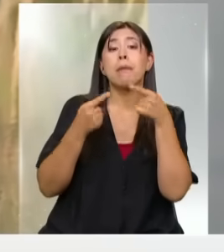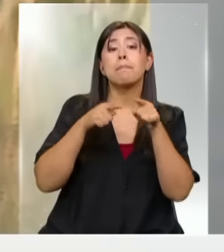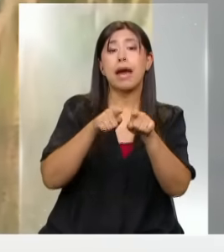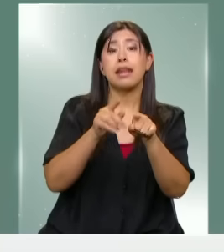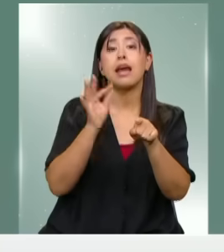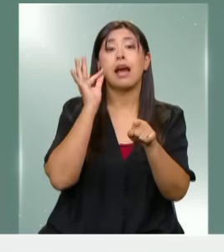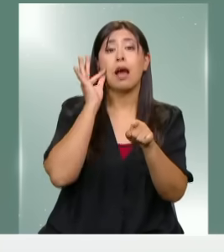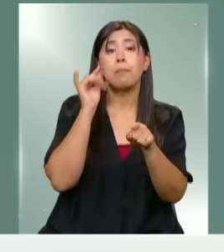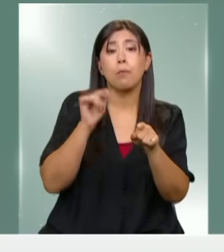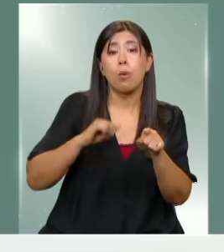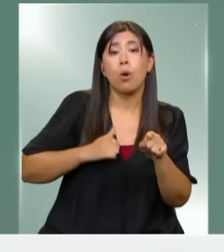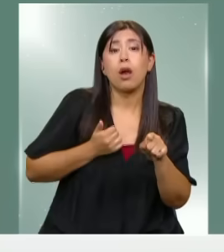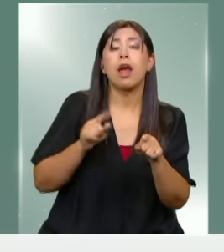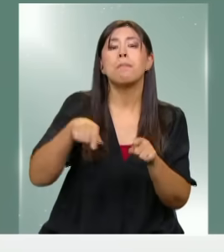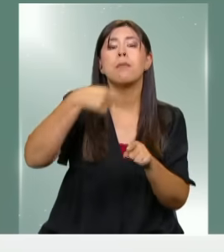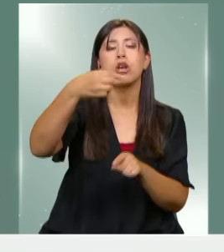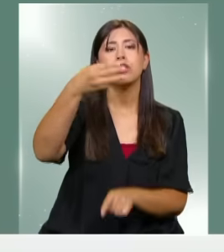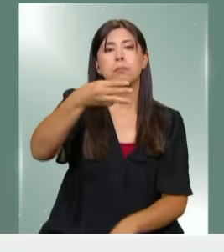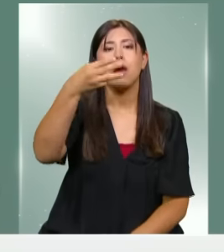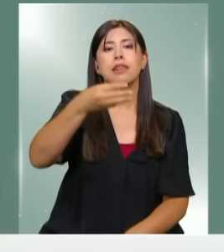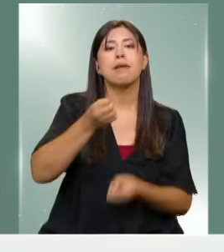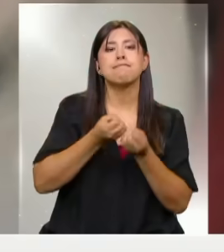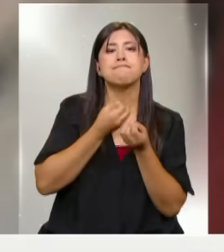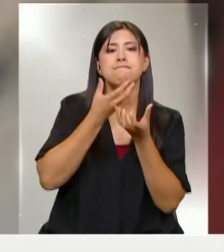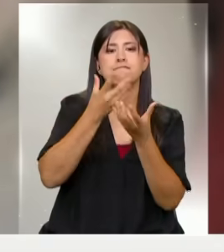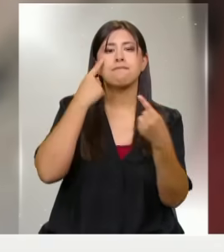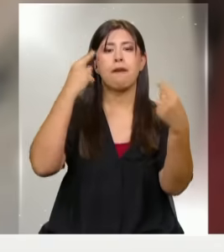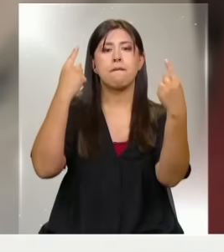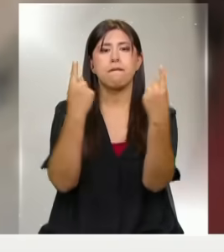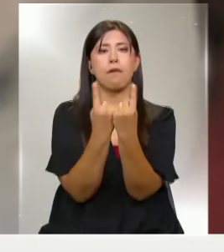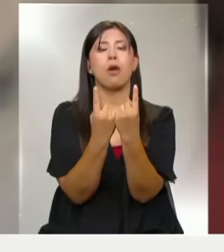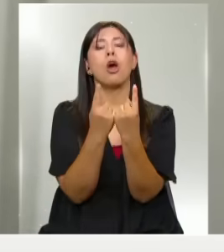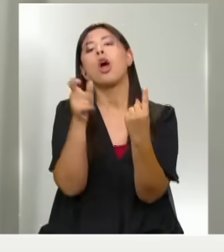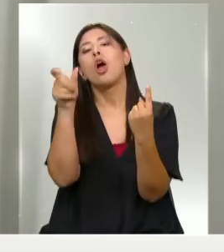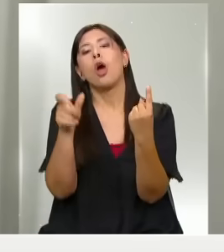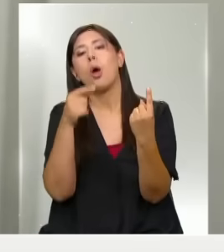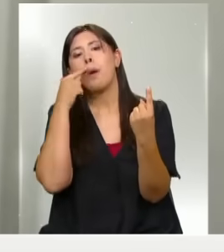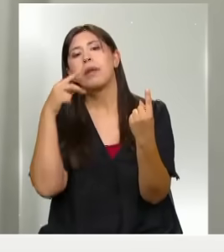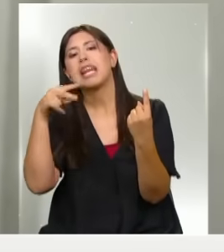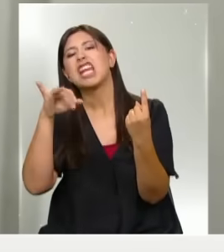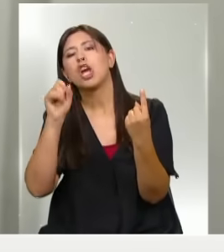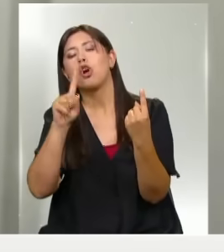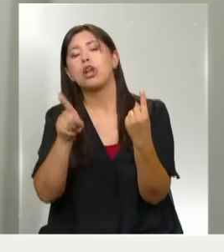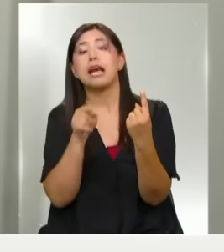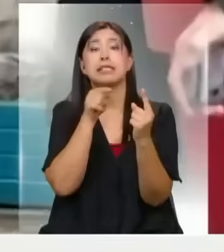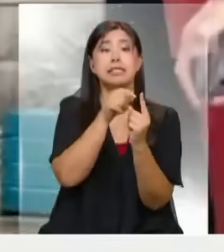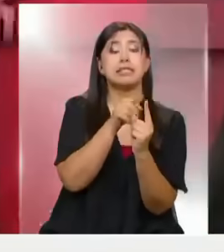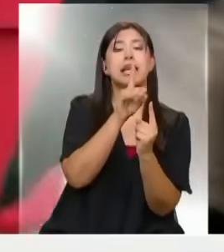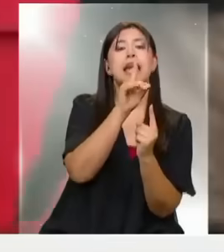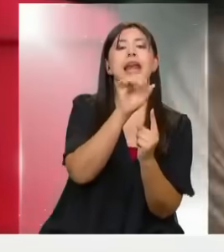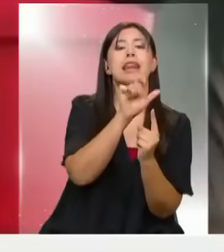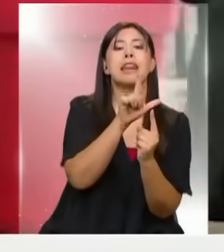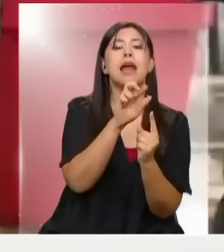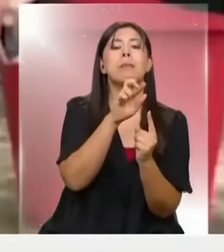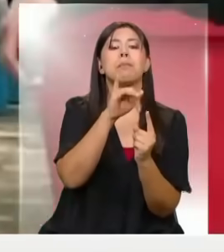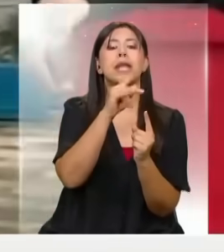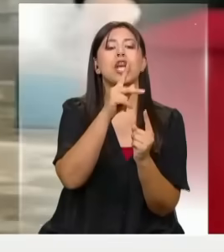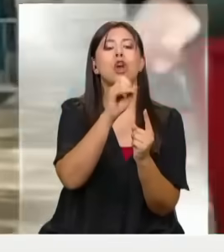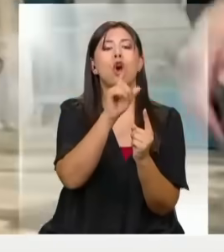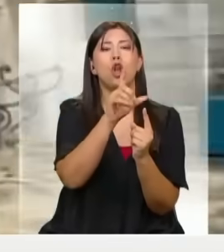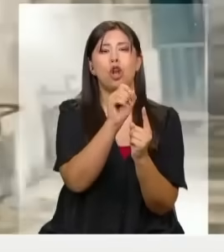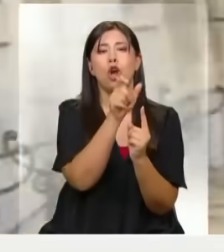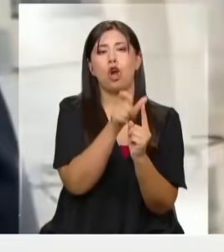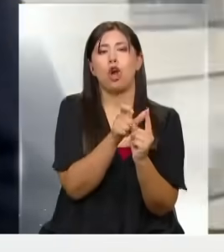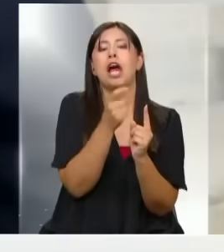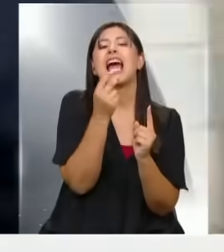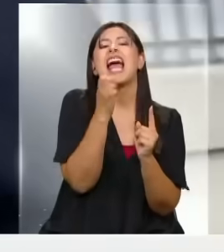el próximo martes. Ahí se verá cara a cara con Nicolás Cepeda. El abogado de del Piccolo comentó parte de la declaración de